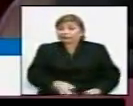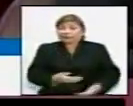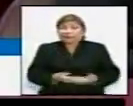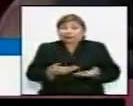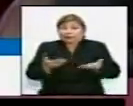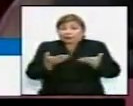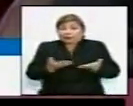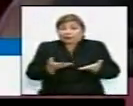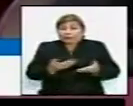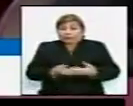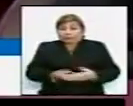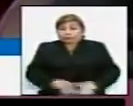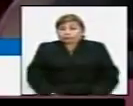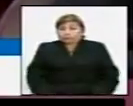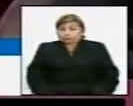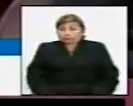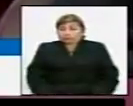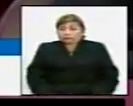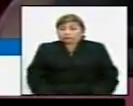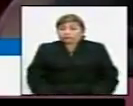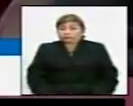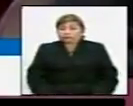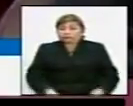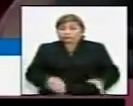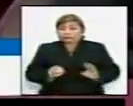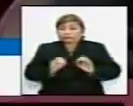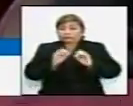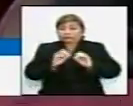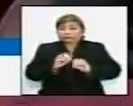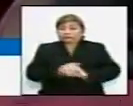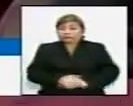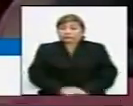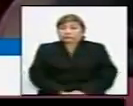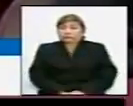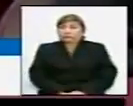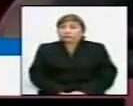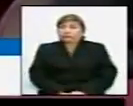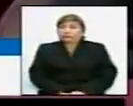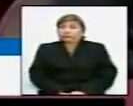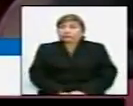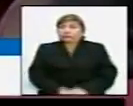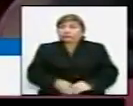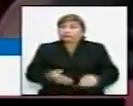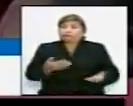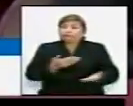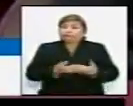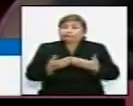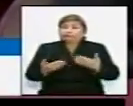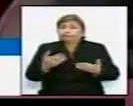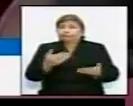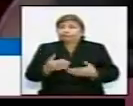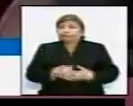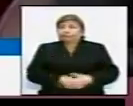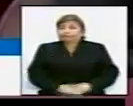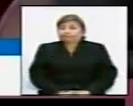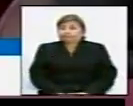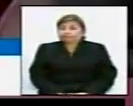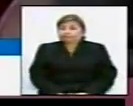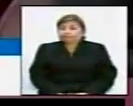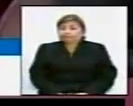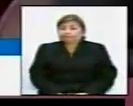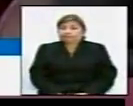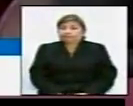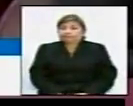electoral, ¿no? Y esos quite electoral se pidieron para adherentes, ¿no? No para